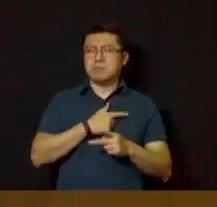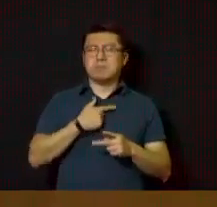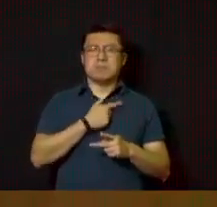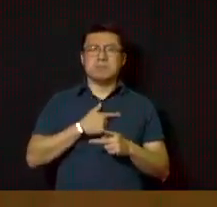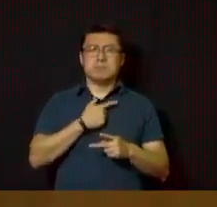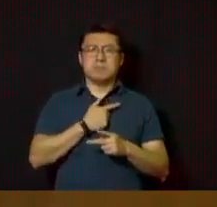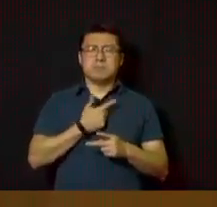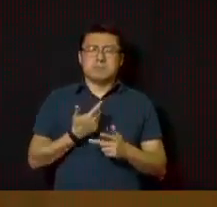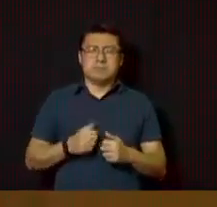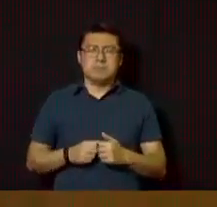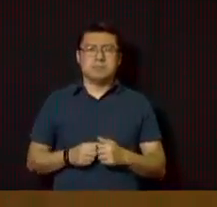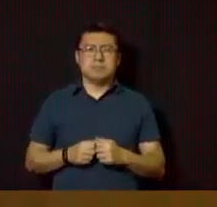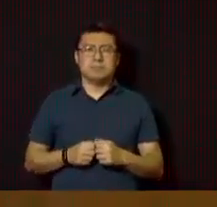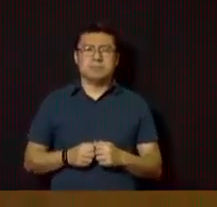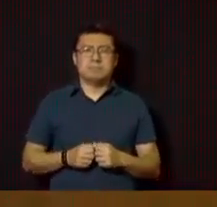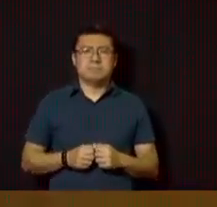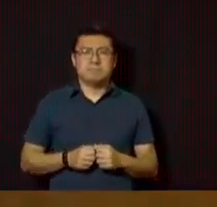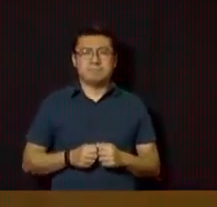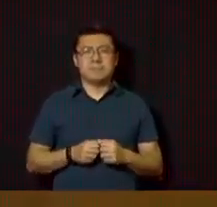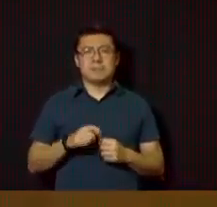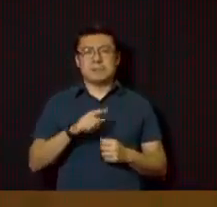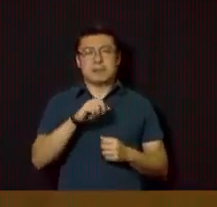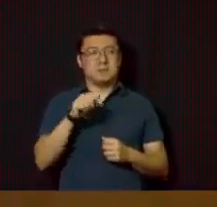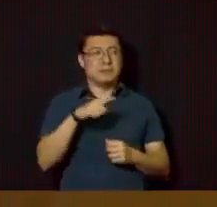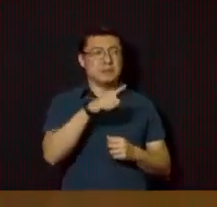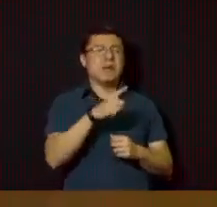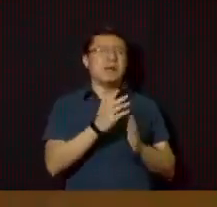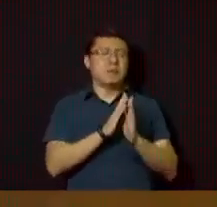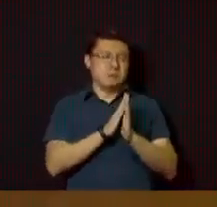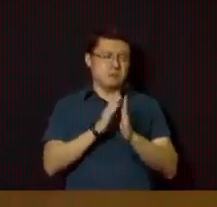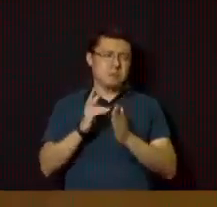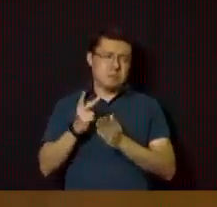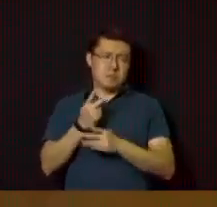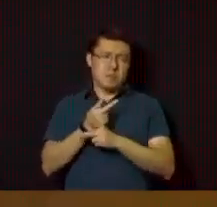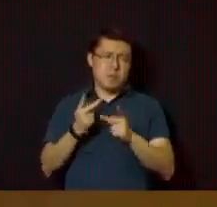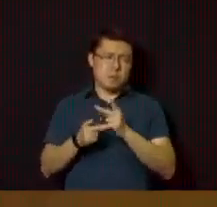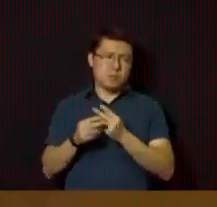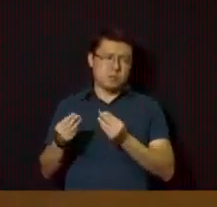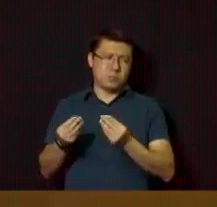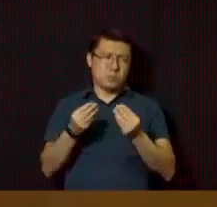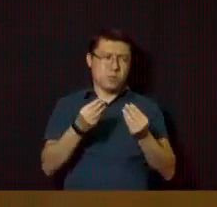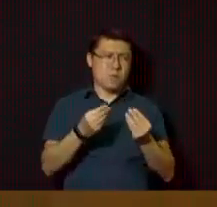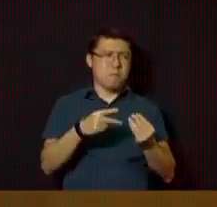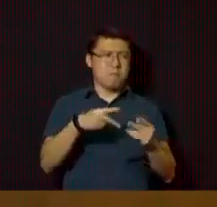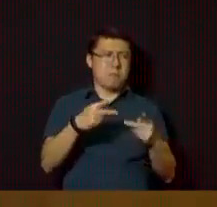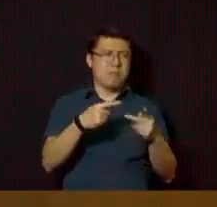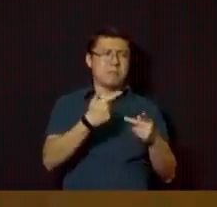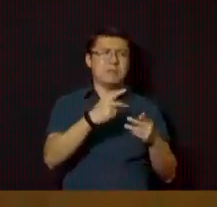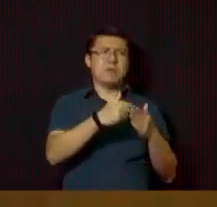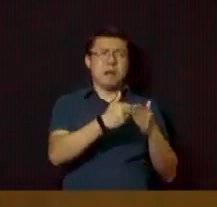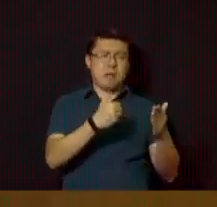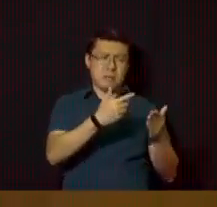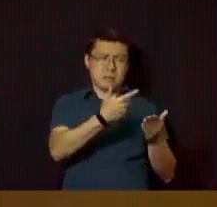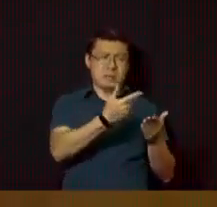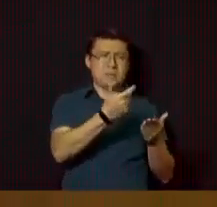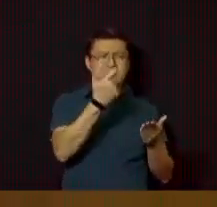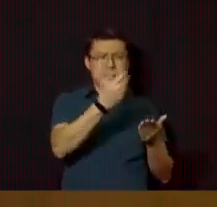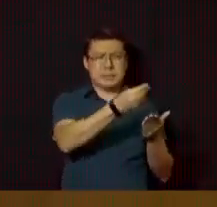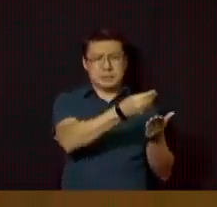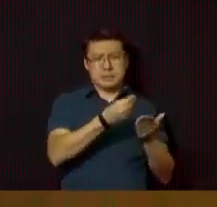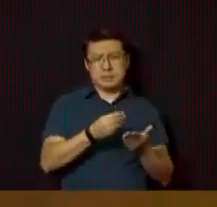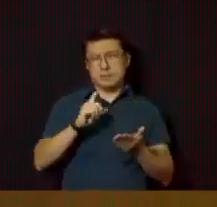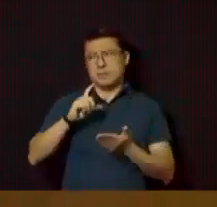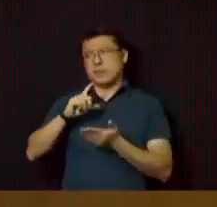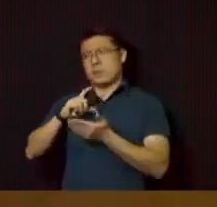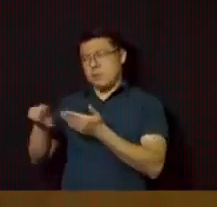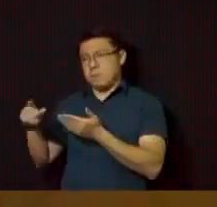bueno, me pidió y le pedí adelantado porque no tenía dinero para comprarlo también. Afortunadamente me dio el dinero.